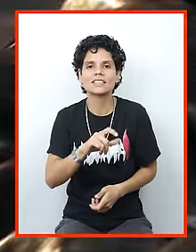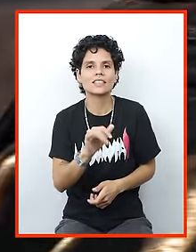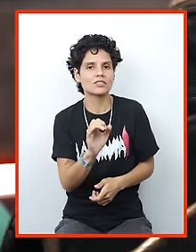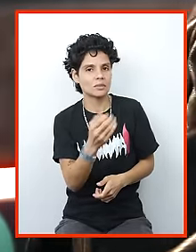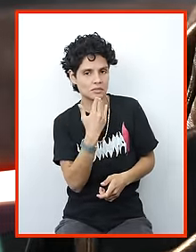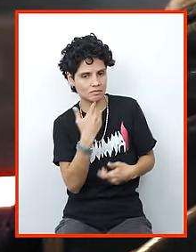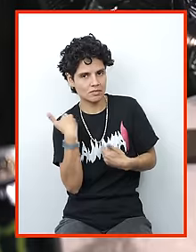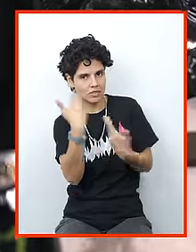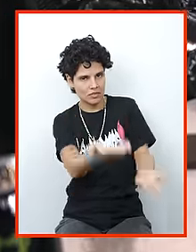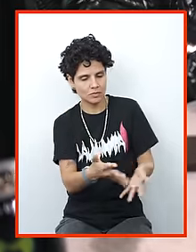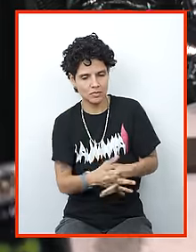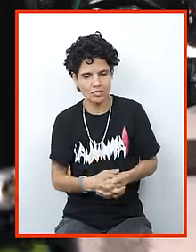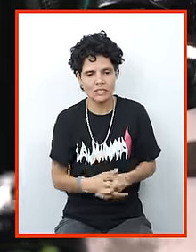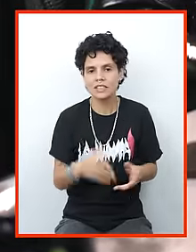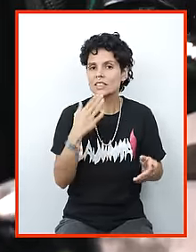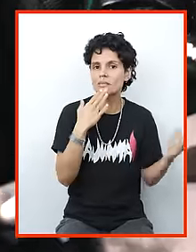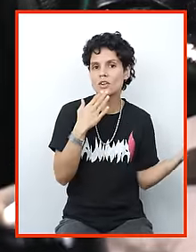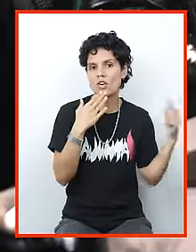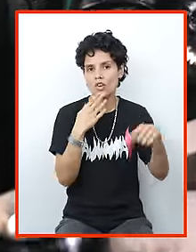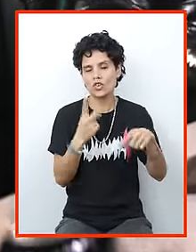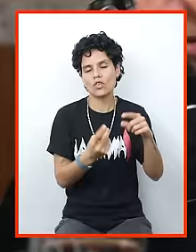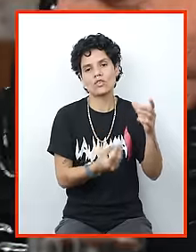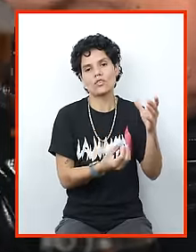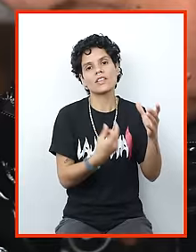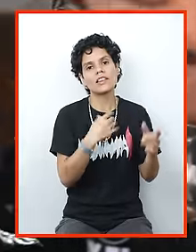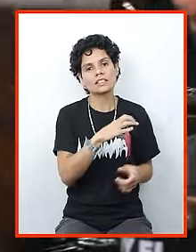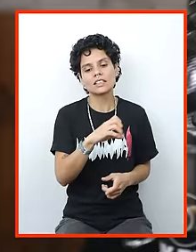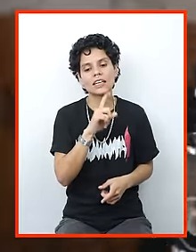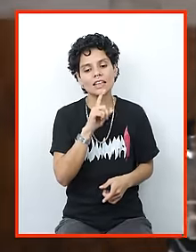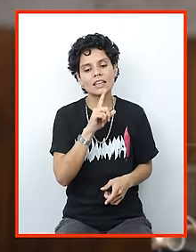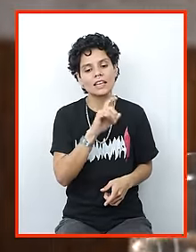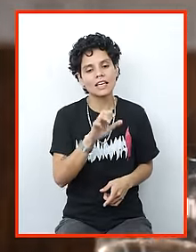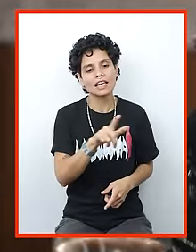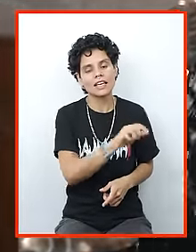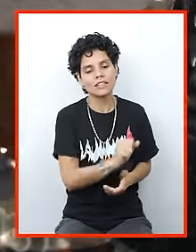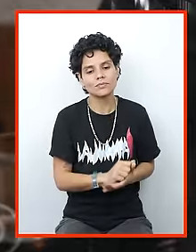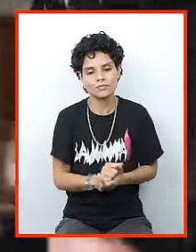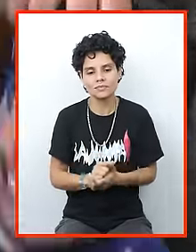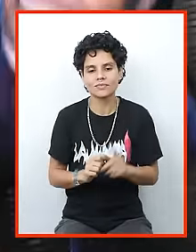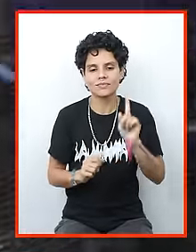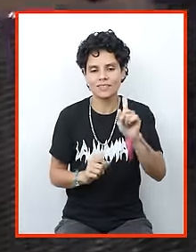El Tangro. A Tangro, ¿no? Se lo regalamos. Y Centella, te tengo un regalo, hermano.